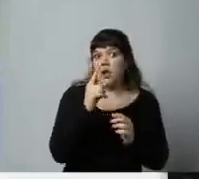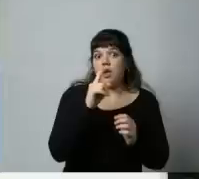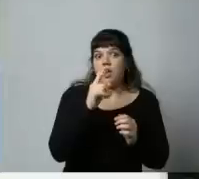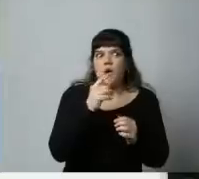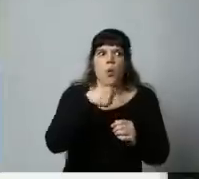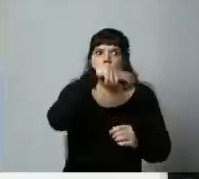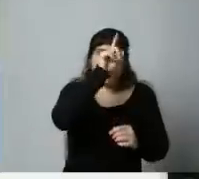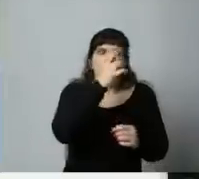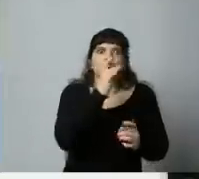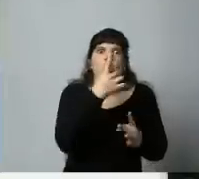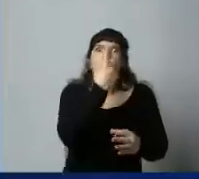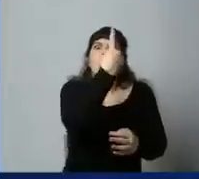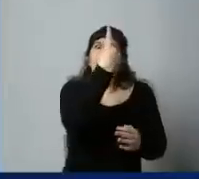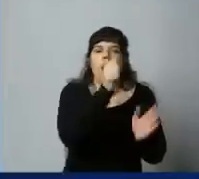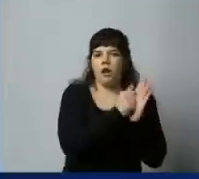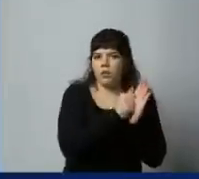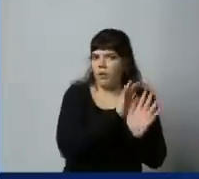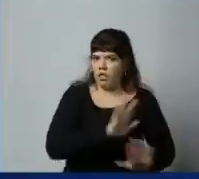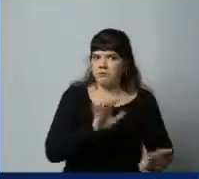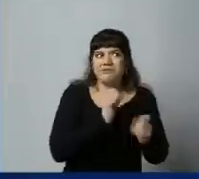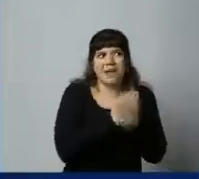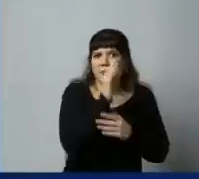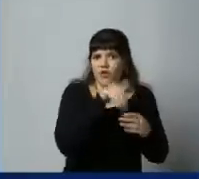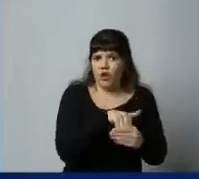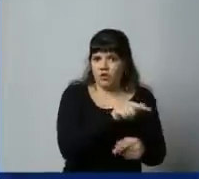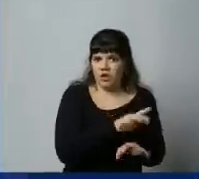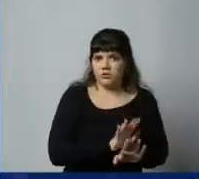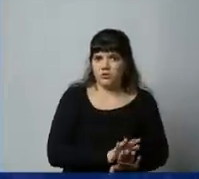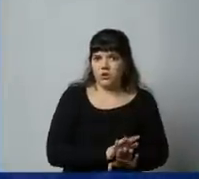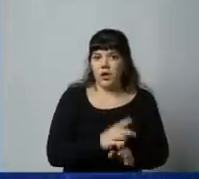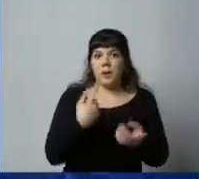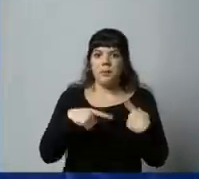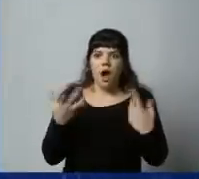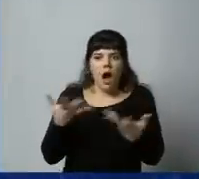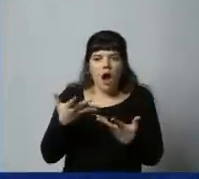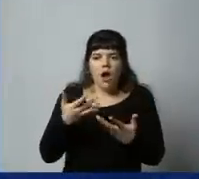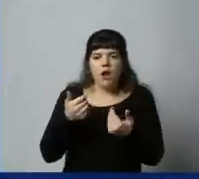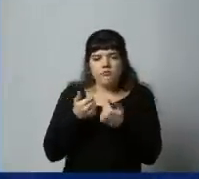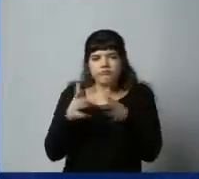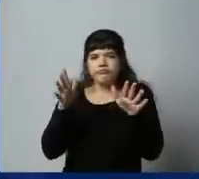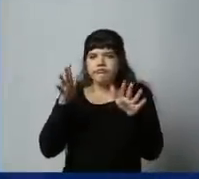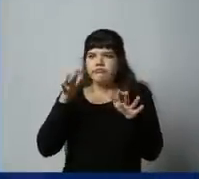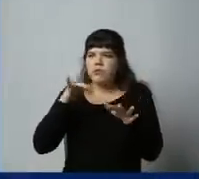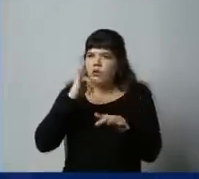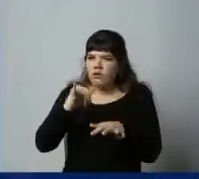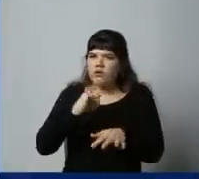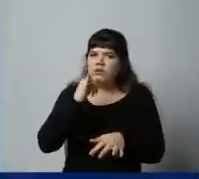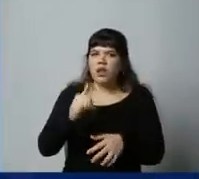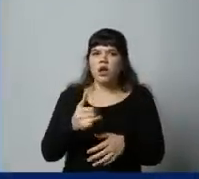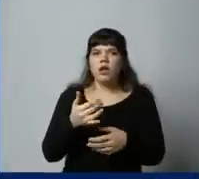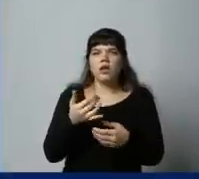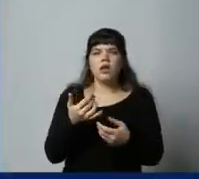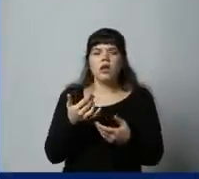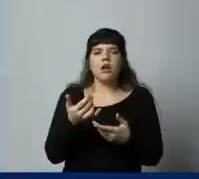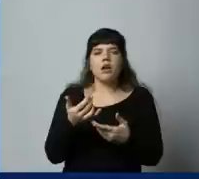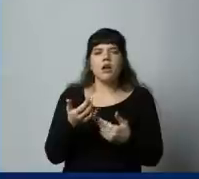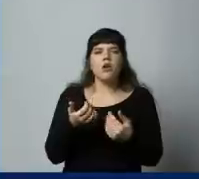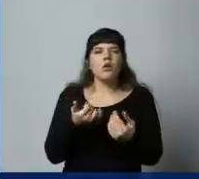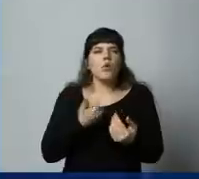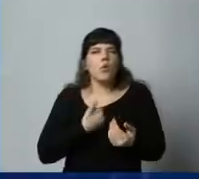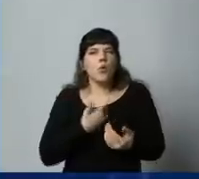como como decías tú siempre se vota eso está construyendo un relato de en el sentido de cuáles son